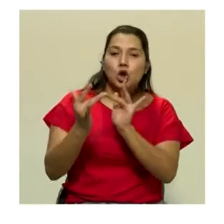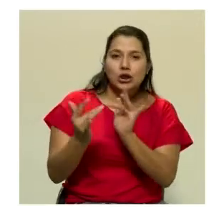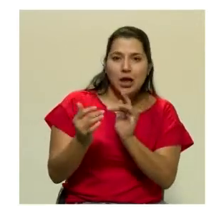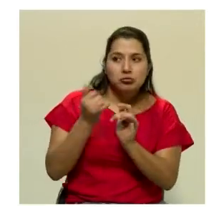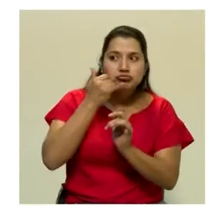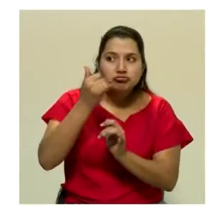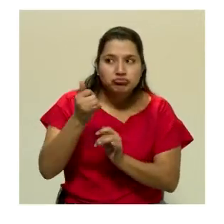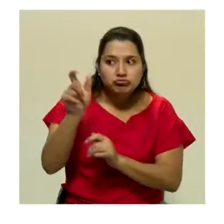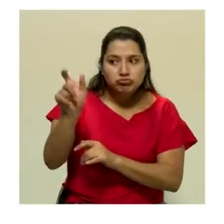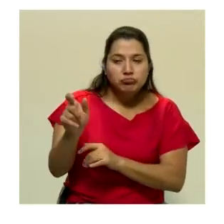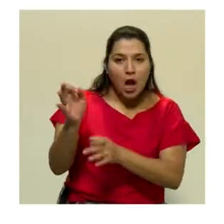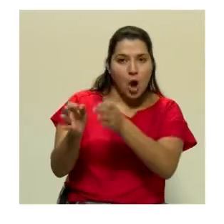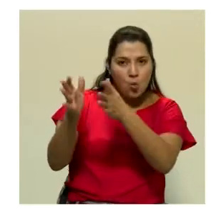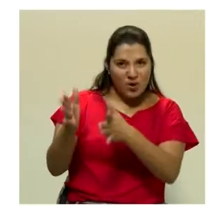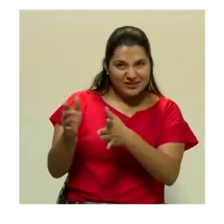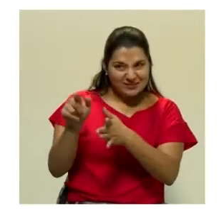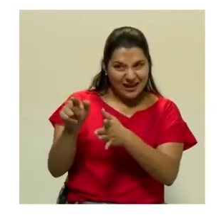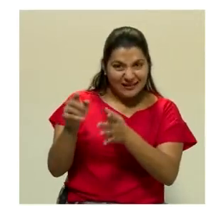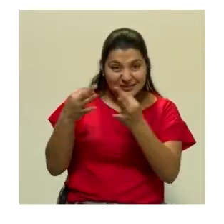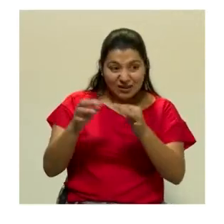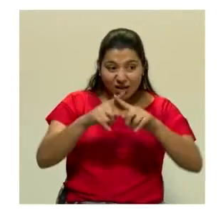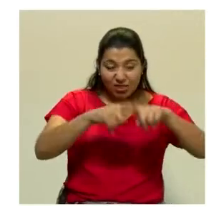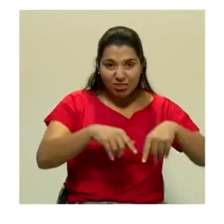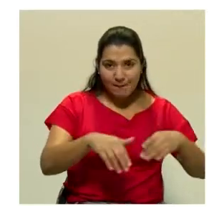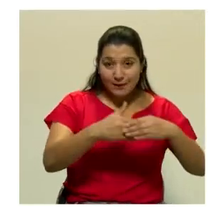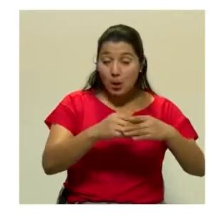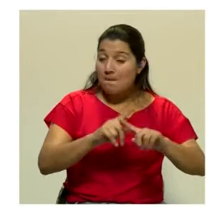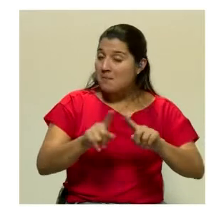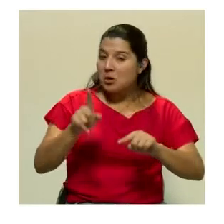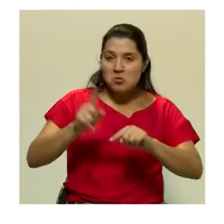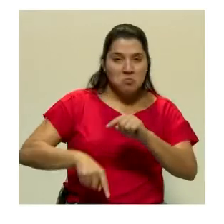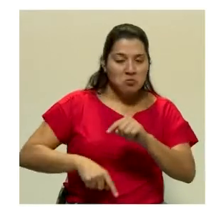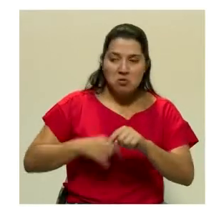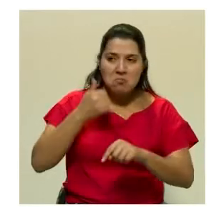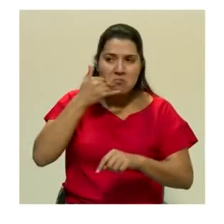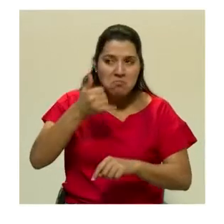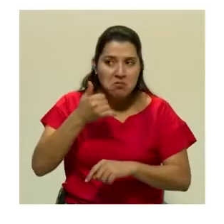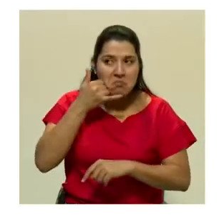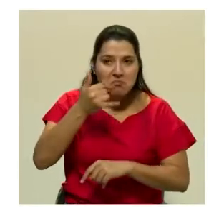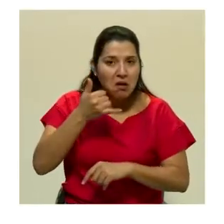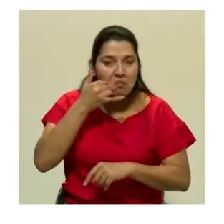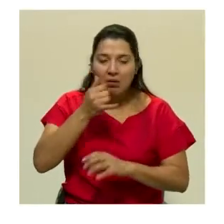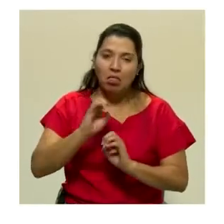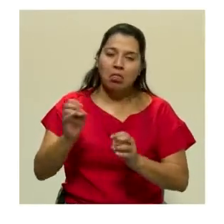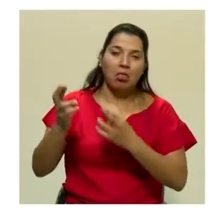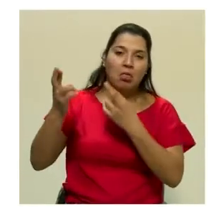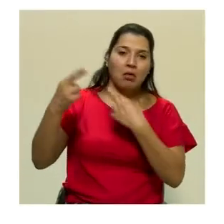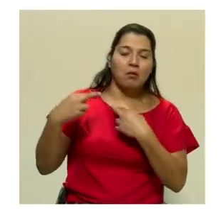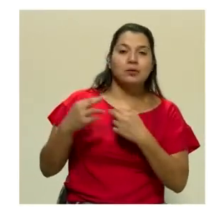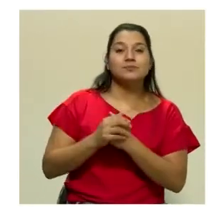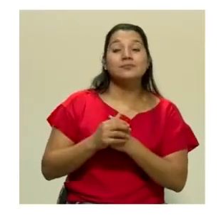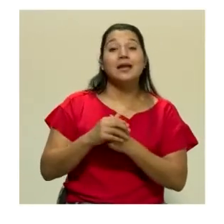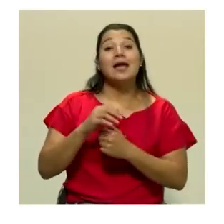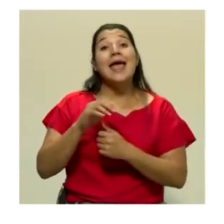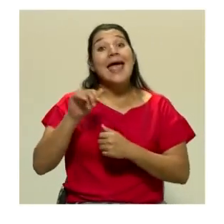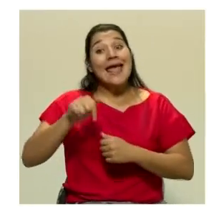o que intentó realizar esta nulidad, pero no pudimos contactarlo a los números de teléfono que tenemos de él. Don Ernesto, esta es la información que tengo.